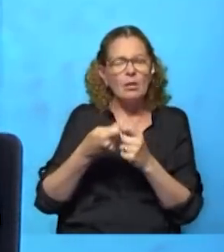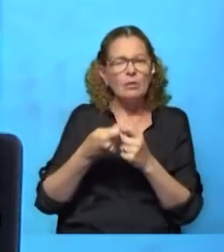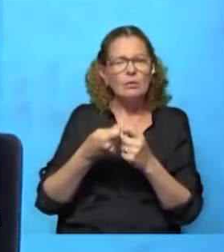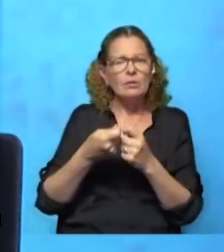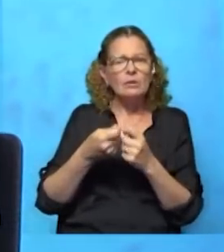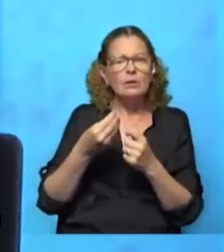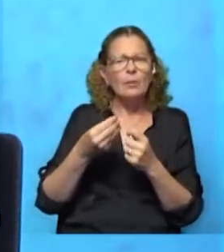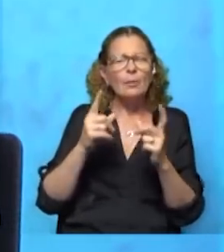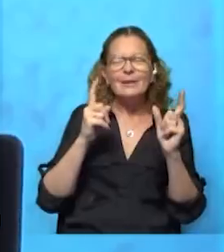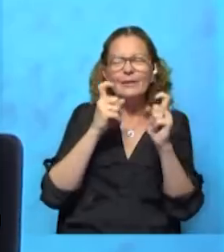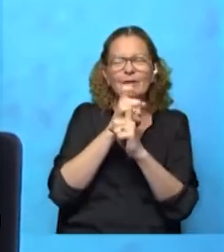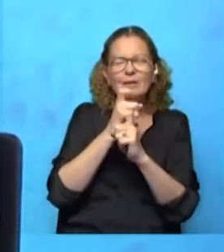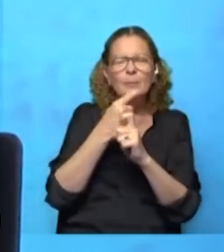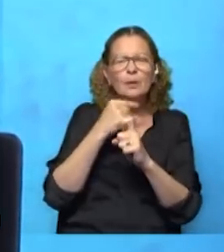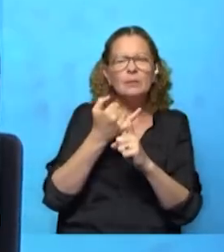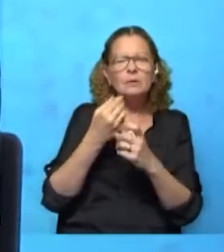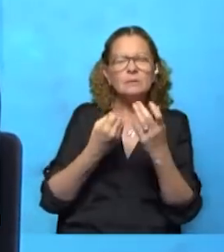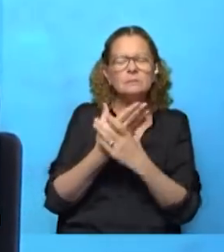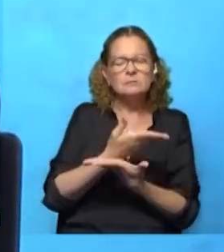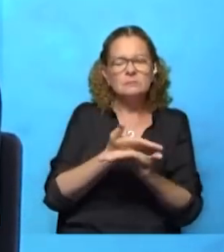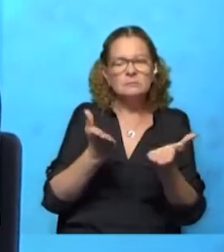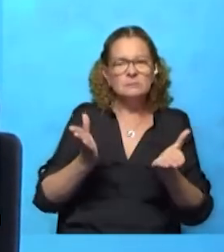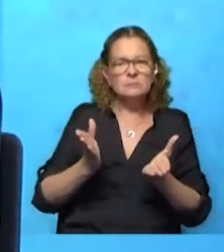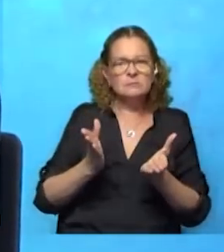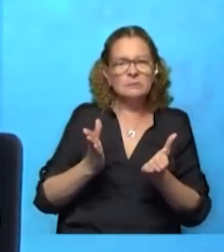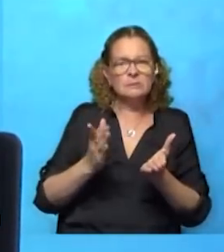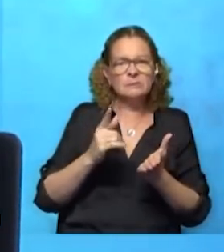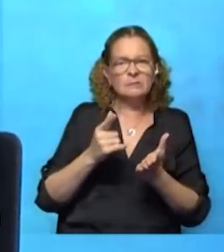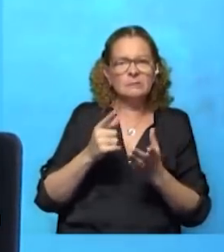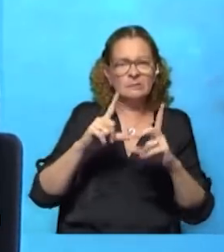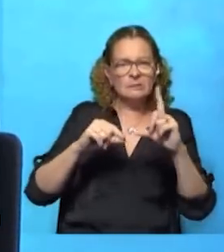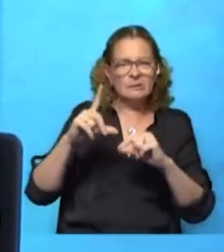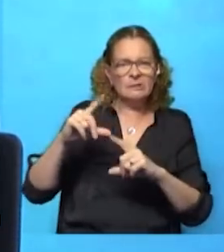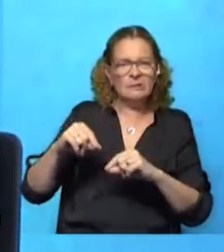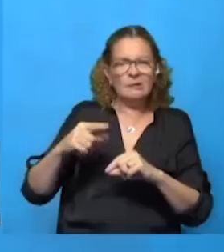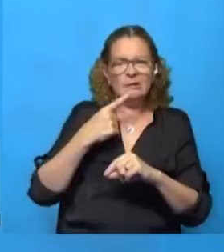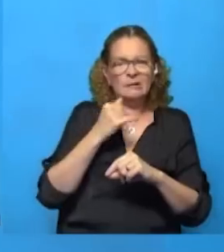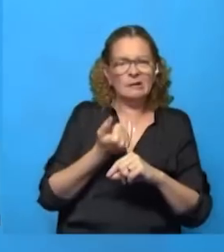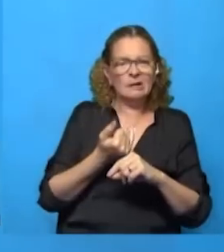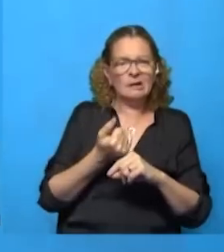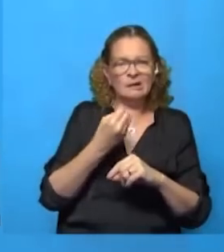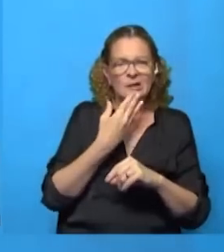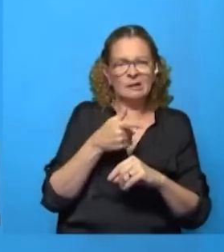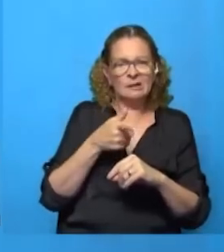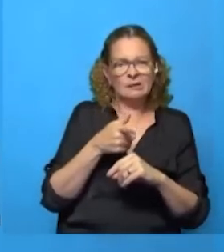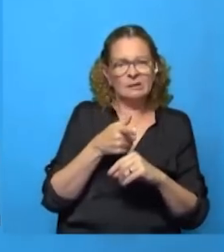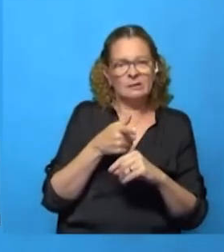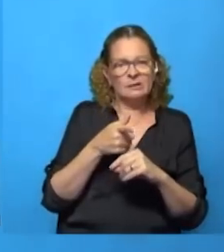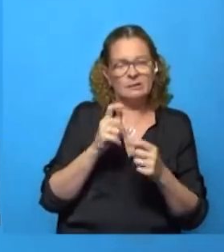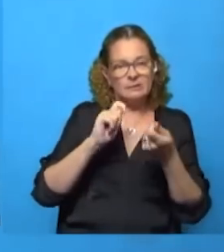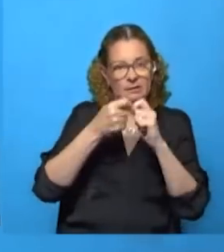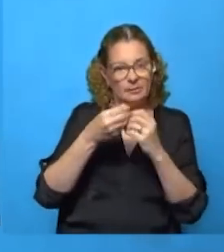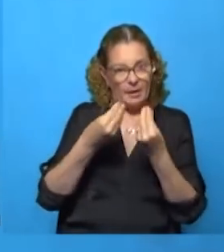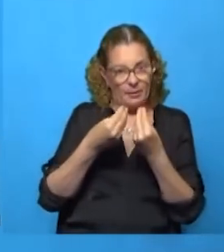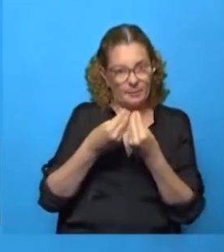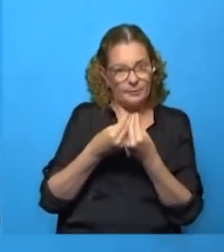cuánto le ha dificultado también este nuevo escenario a las encuestadoras no bueno ha